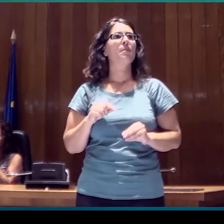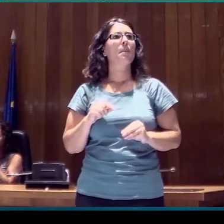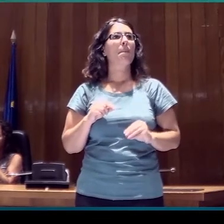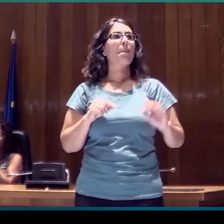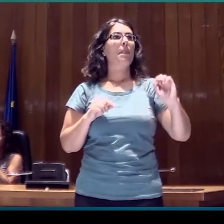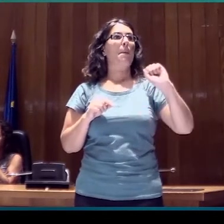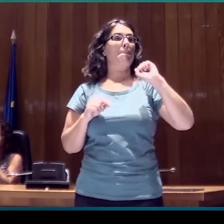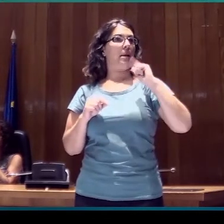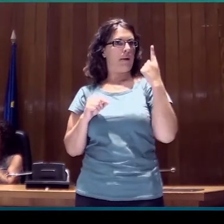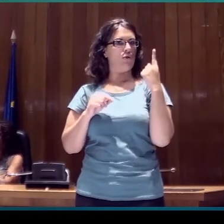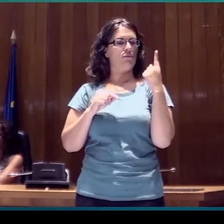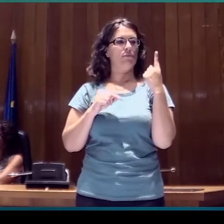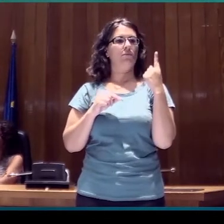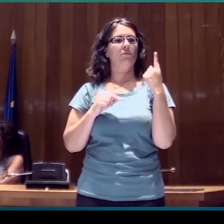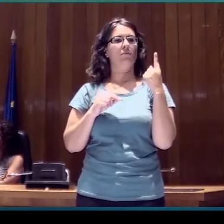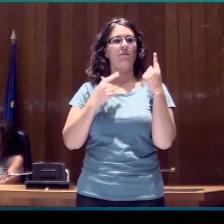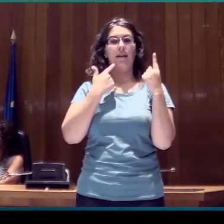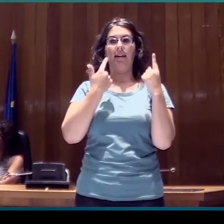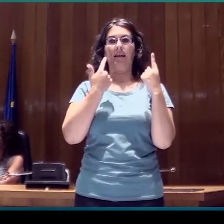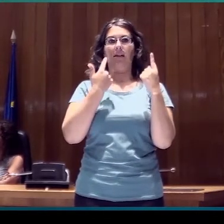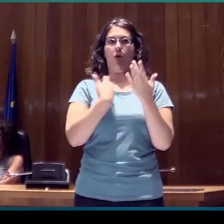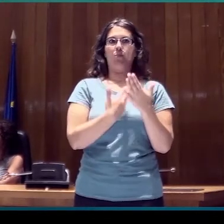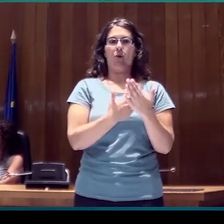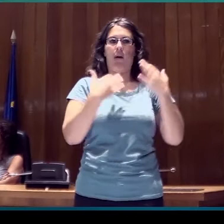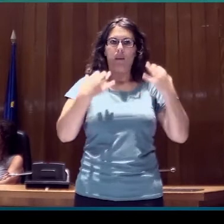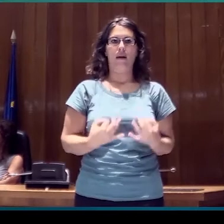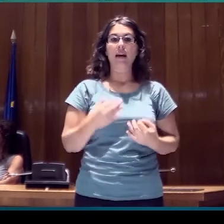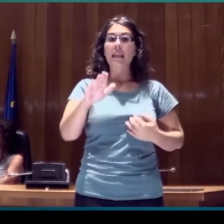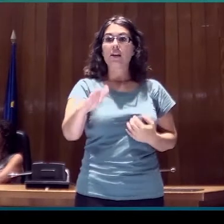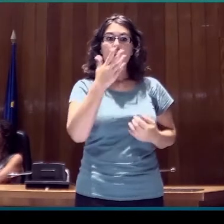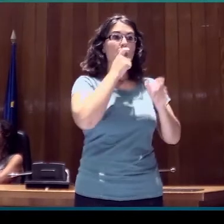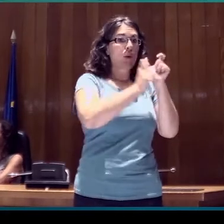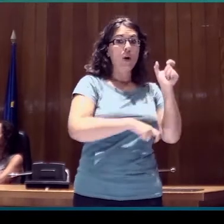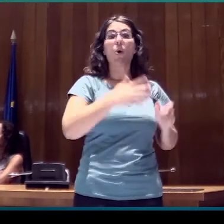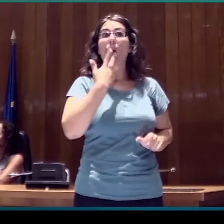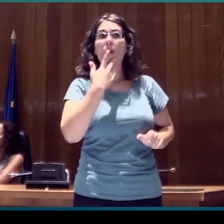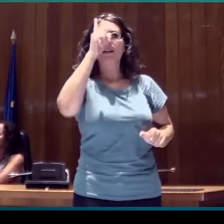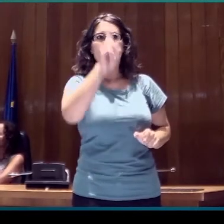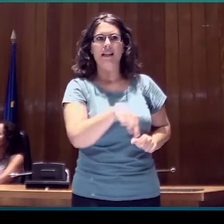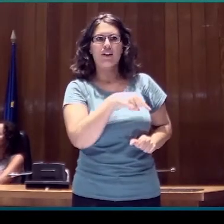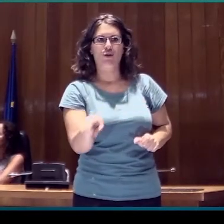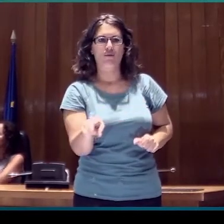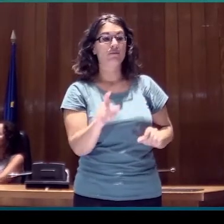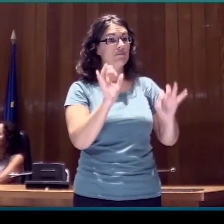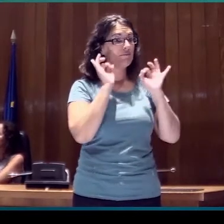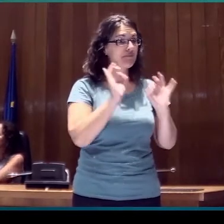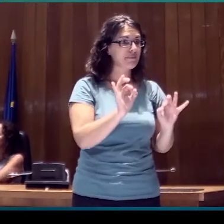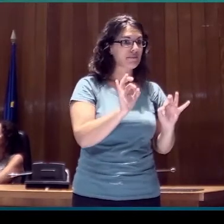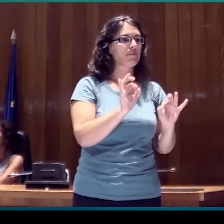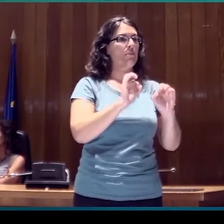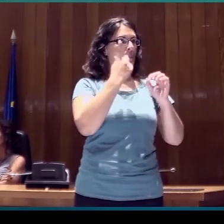Primero se comprueba que el niño conozca ese vocabulario y, una vez que se ha comprobado, se pasa propiamente la prueba.